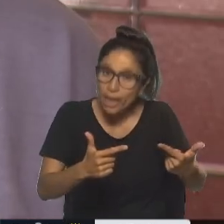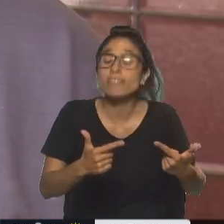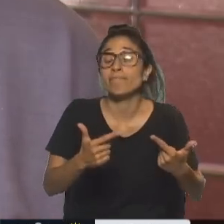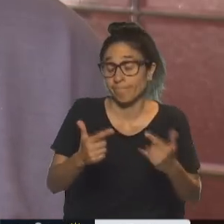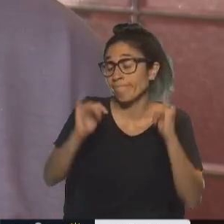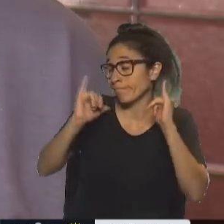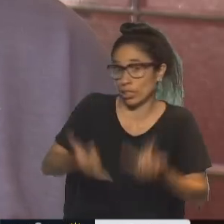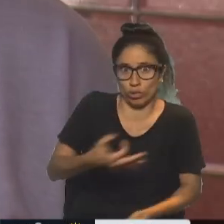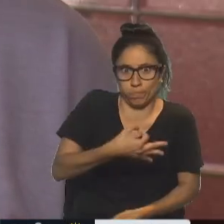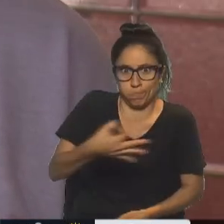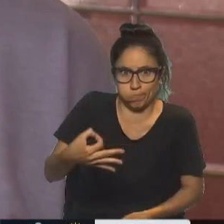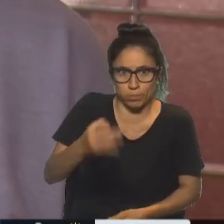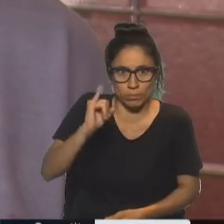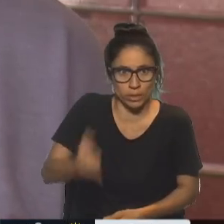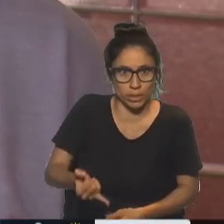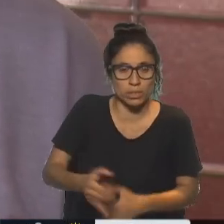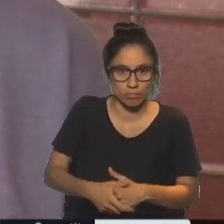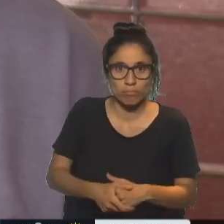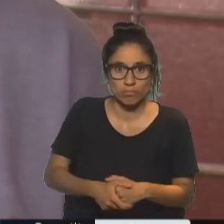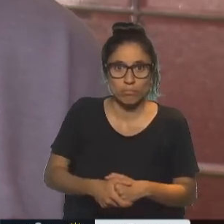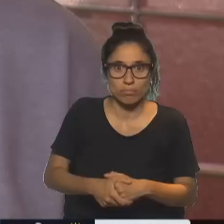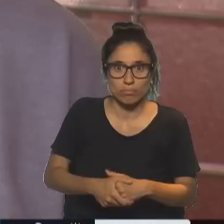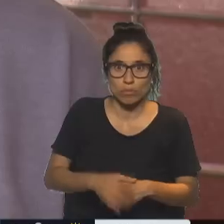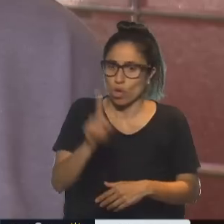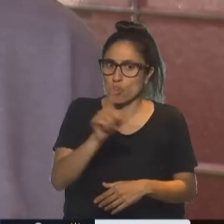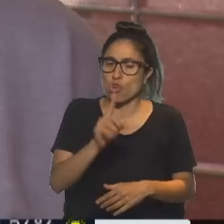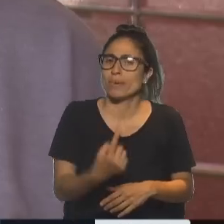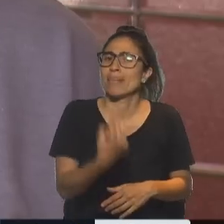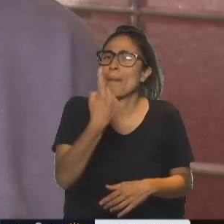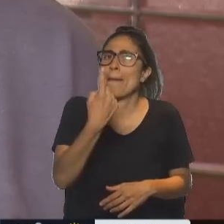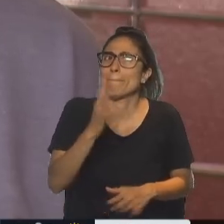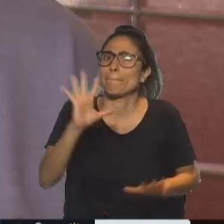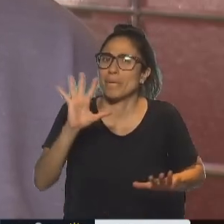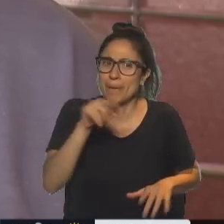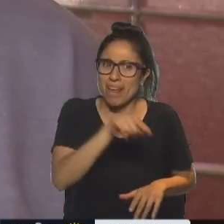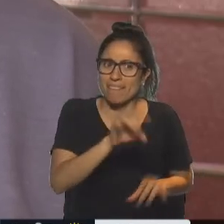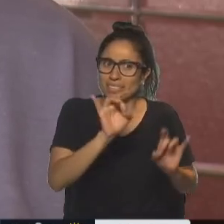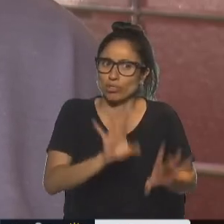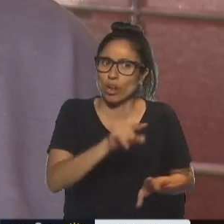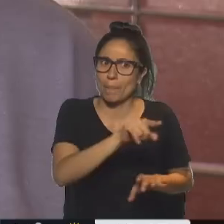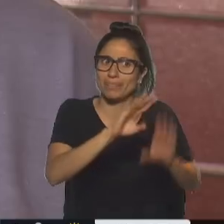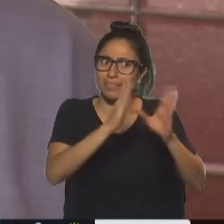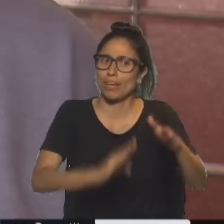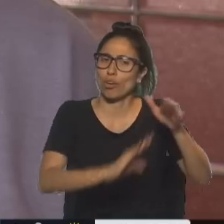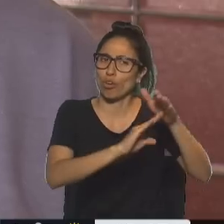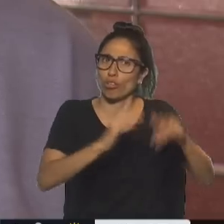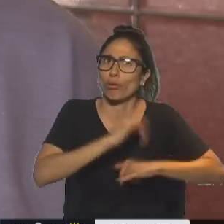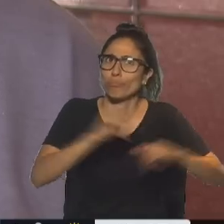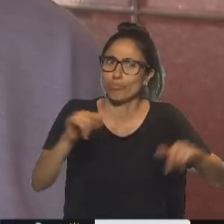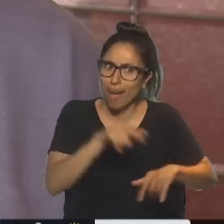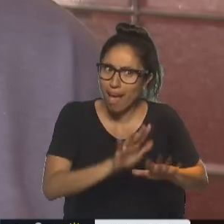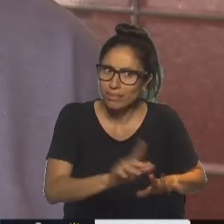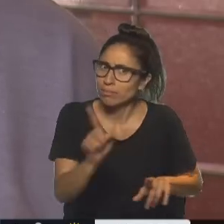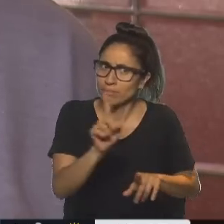instancia y tengamos en cuenta que este no es el único pronunciamiento de igual naturaleza que emite la Corte, lo mismo hizo con